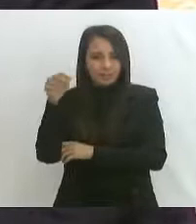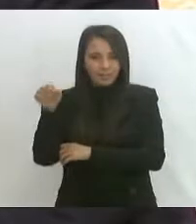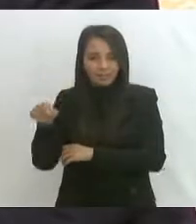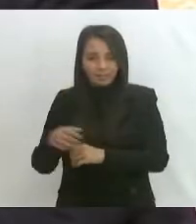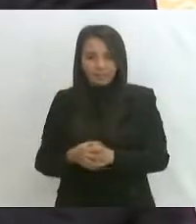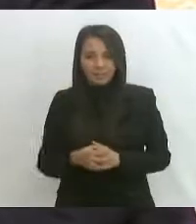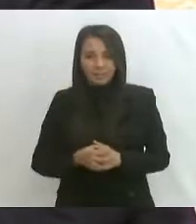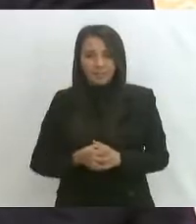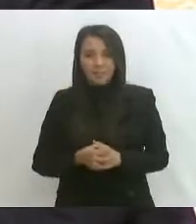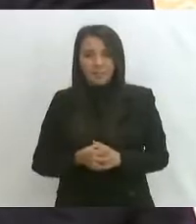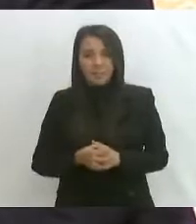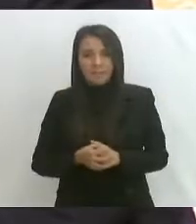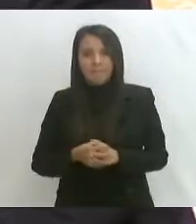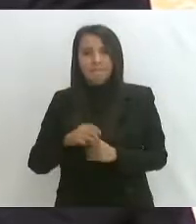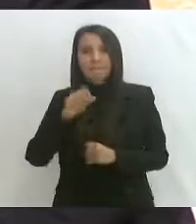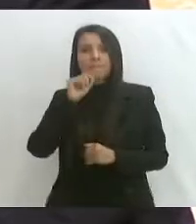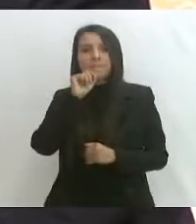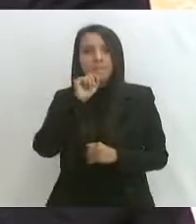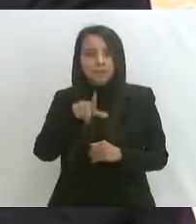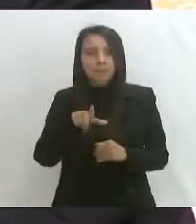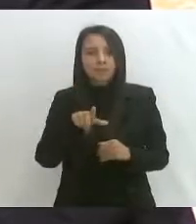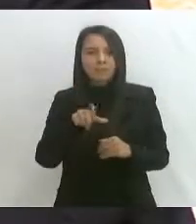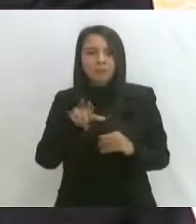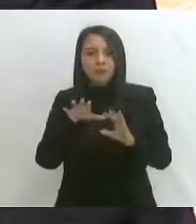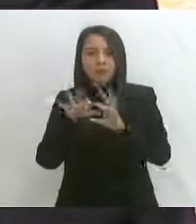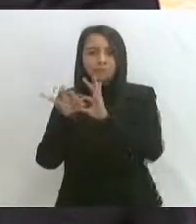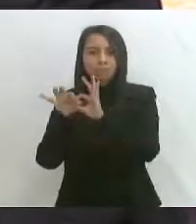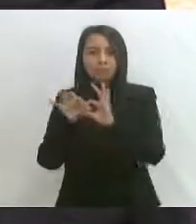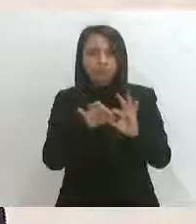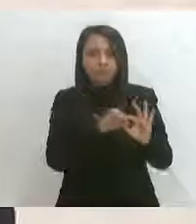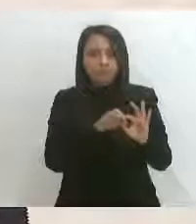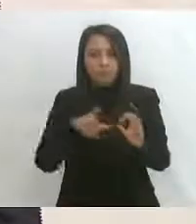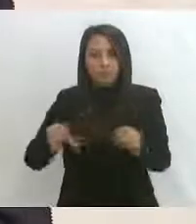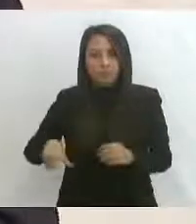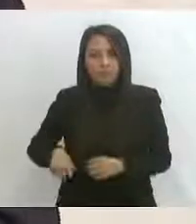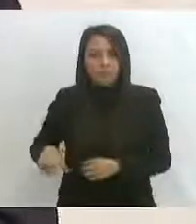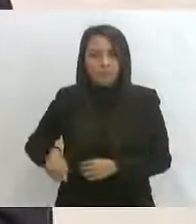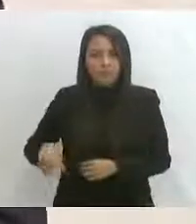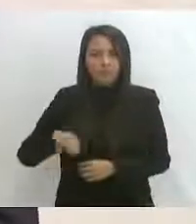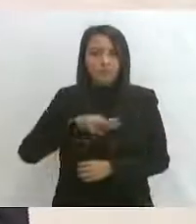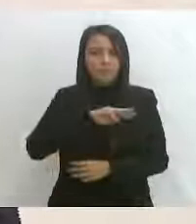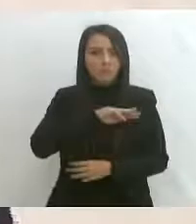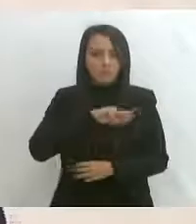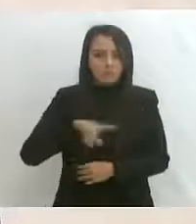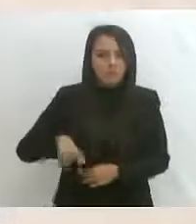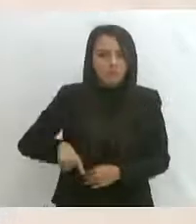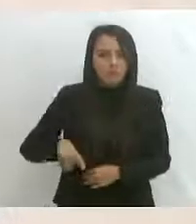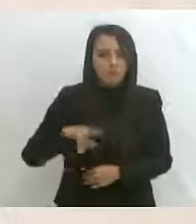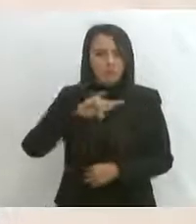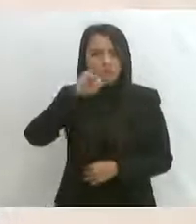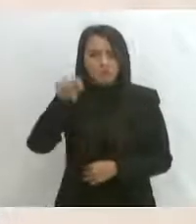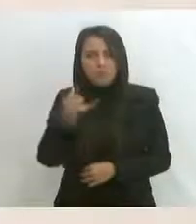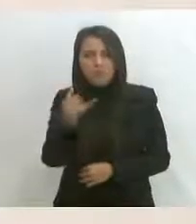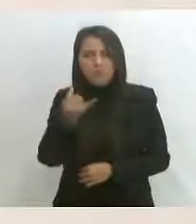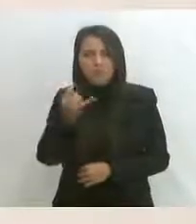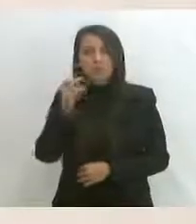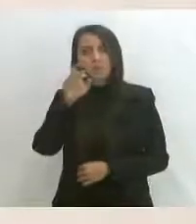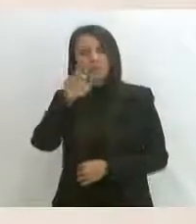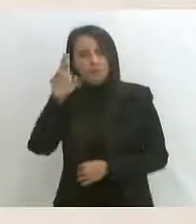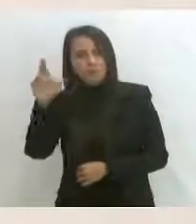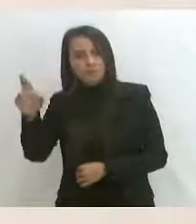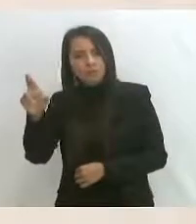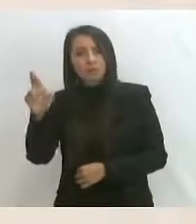con los gobiernos municipales de Tijuana, de Rosarito y con